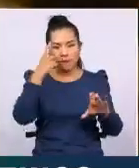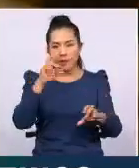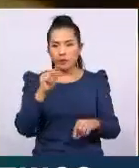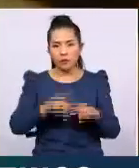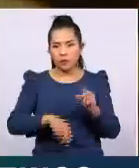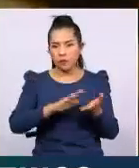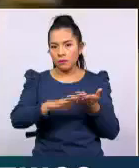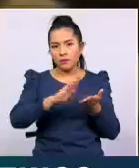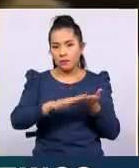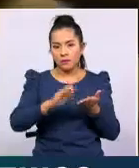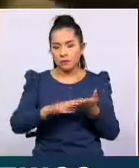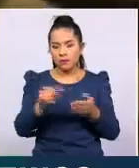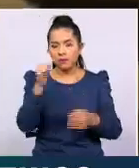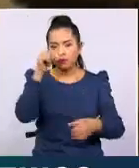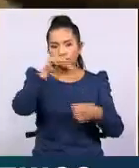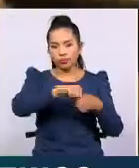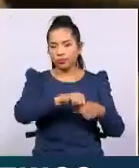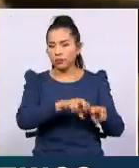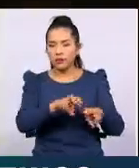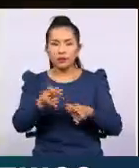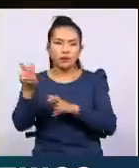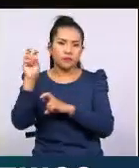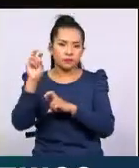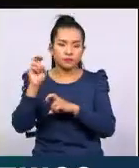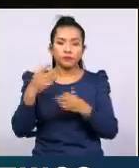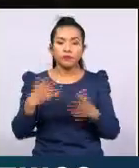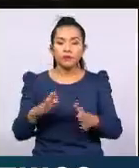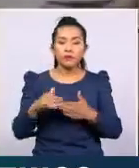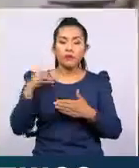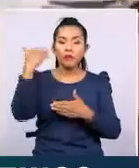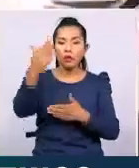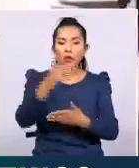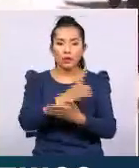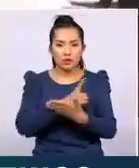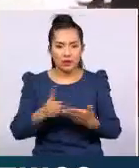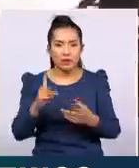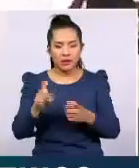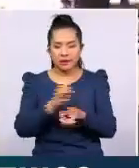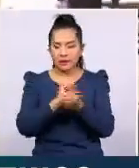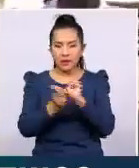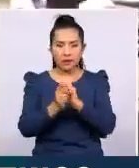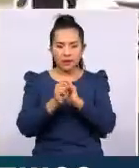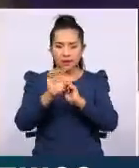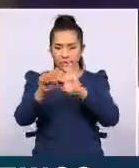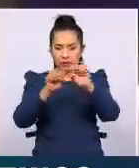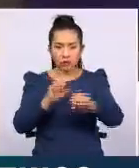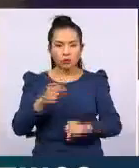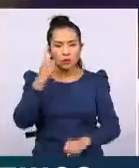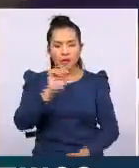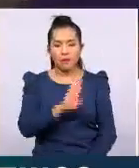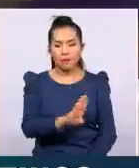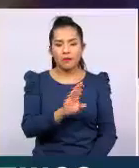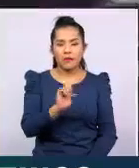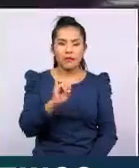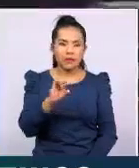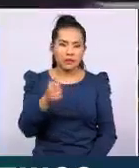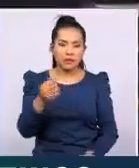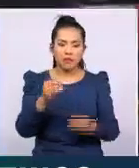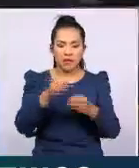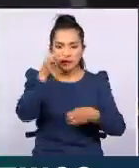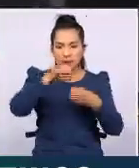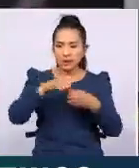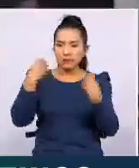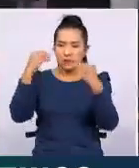combustible. Asimismo, en las siguientes semanas se iniciará el plan de reestructuración del BESISA para evitar el contrabando de